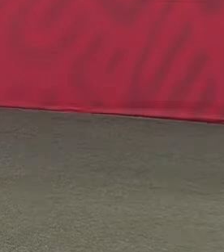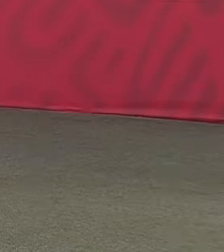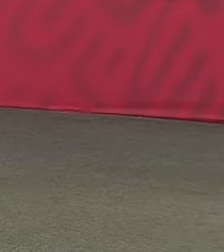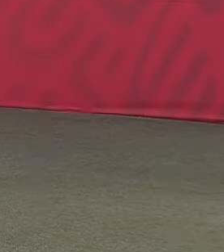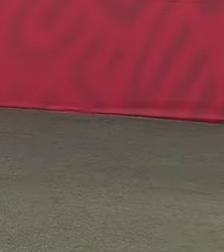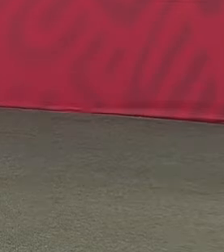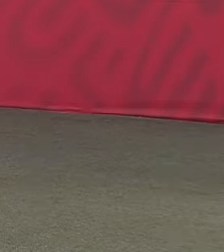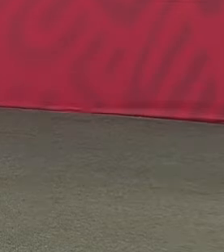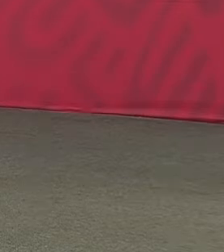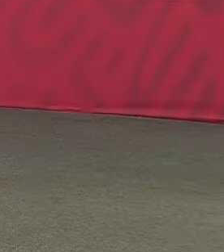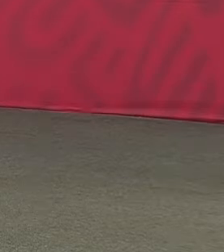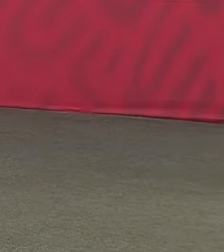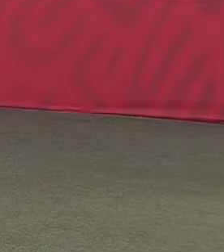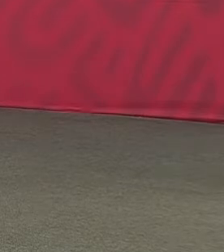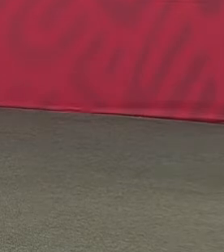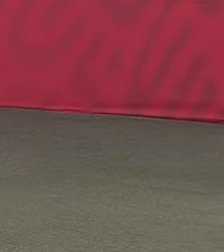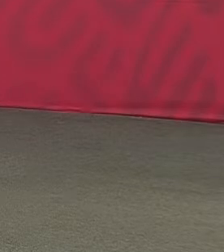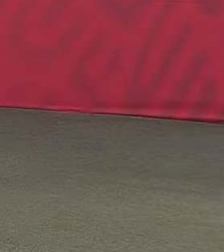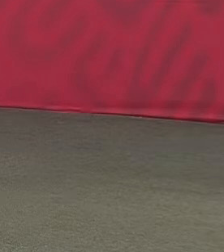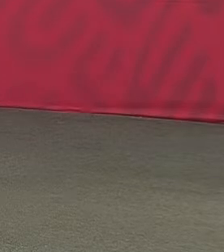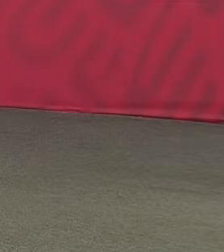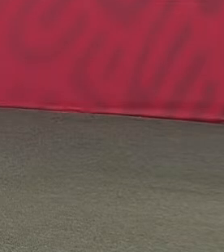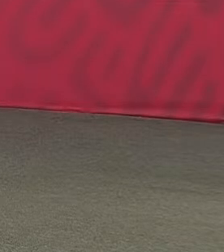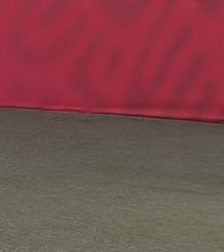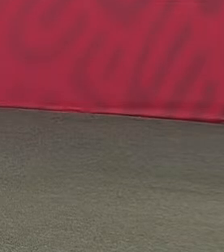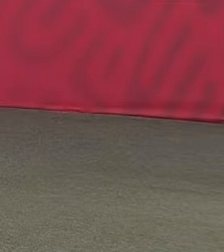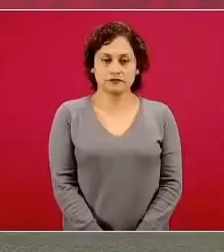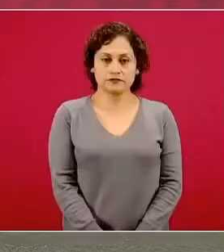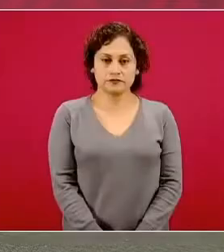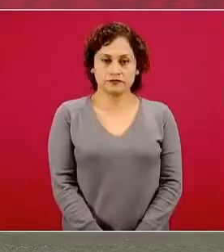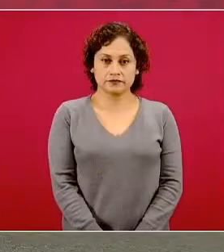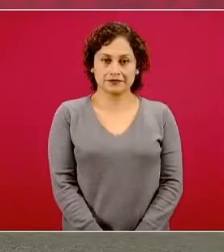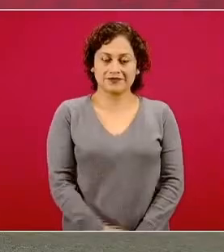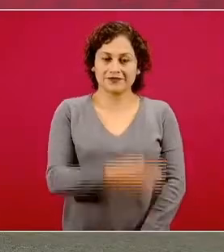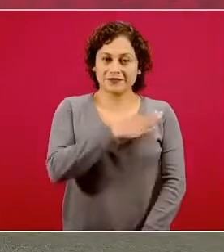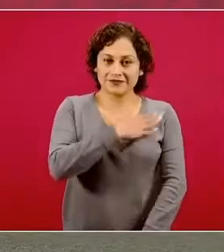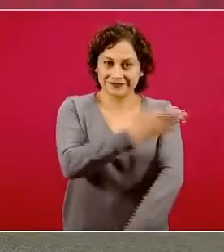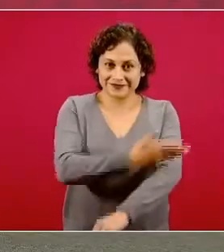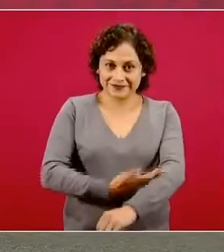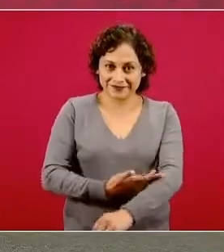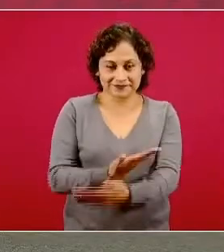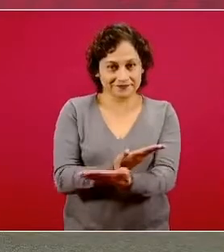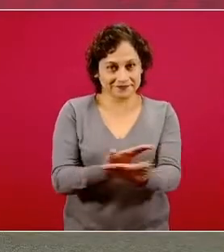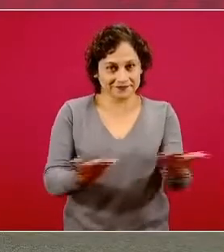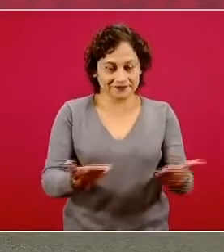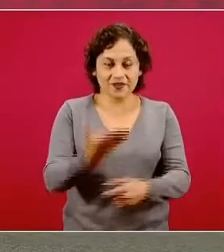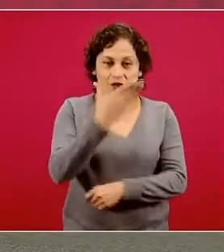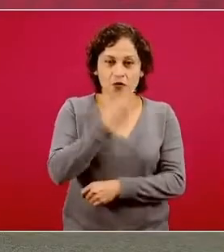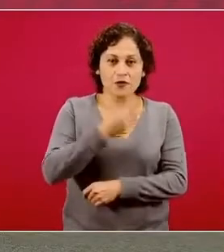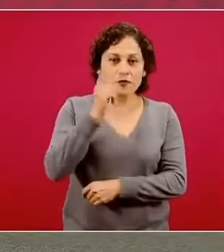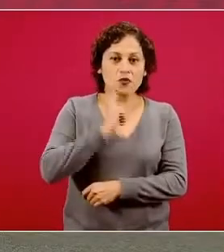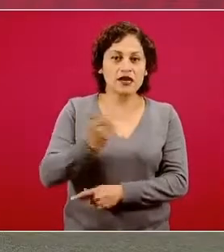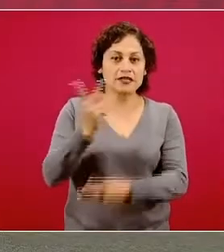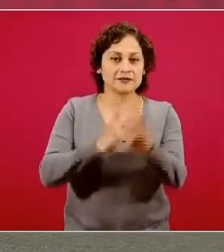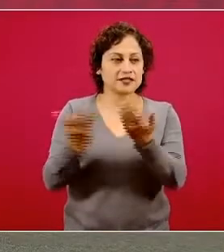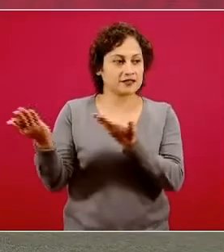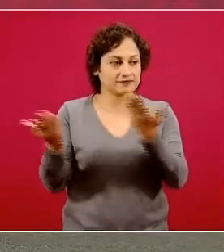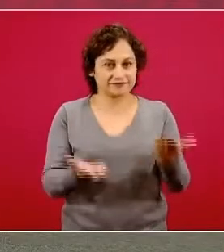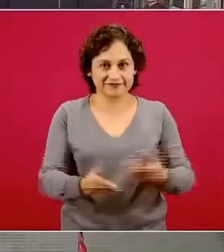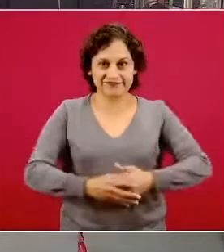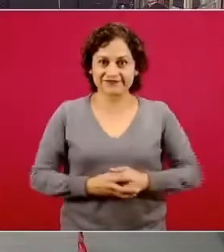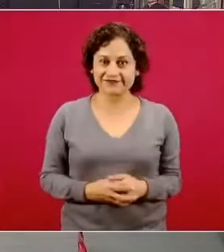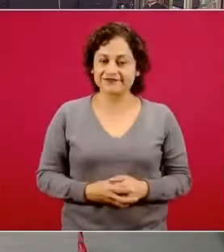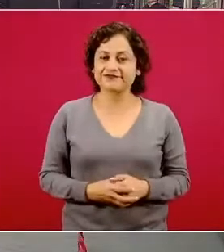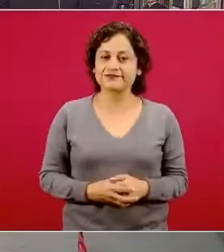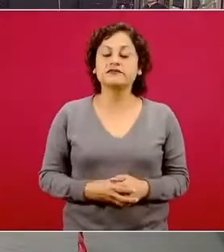Muy buenas tardes a todas y todos aquí en Palacio Nacional, Salón Tesorería. Buenas tardes a